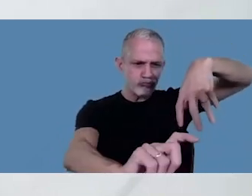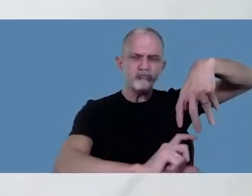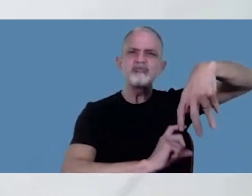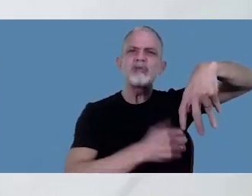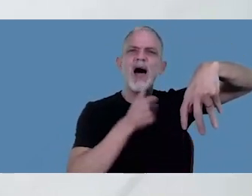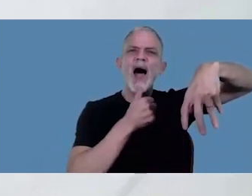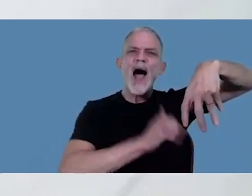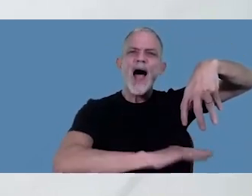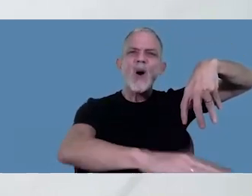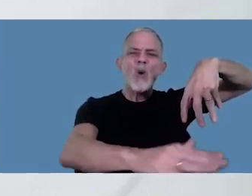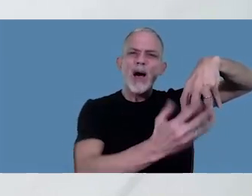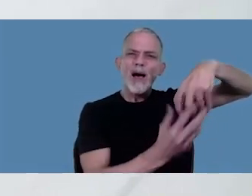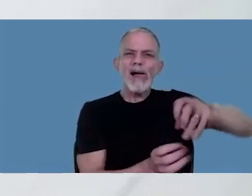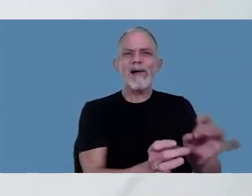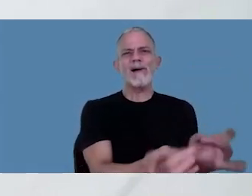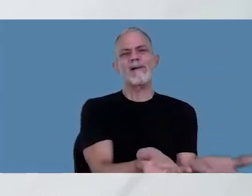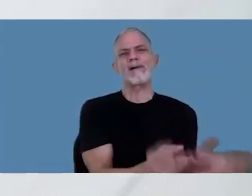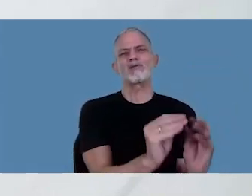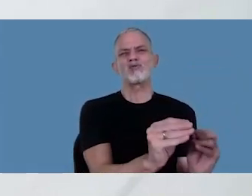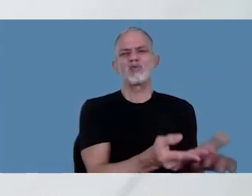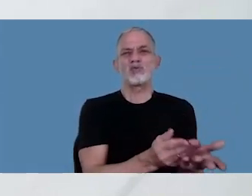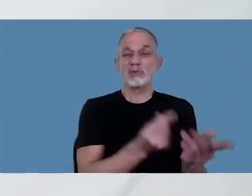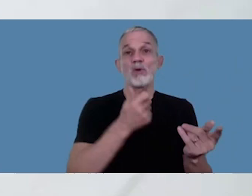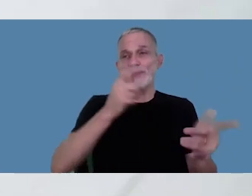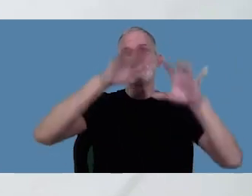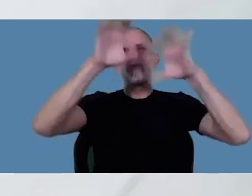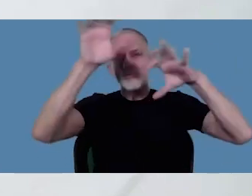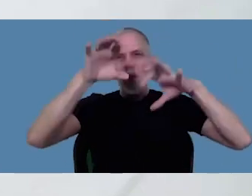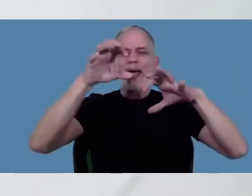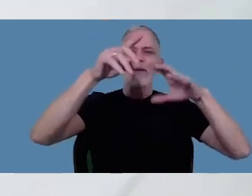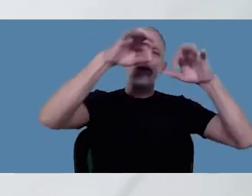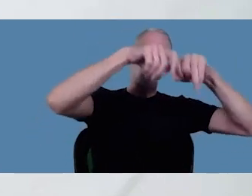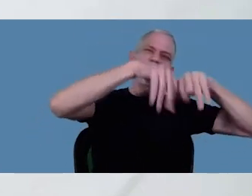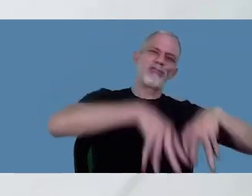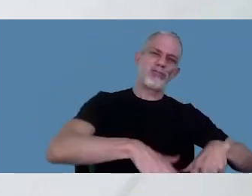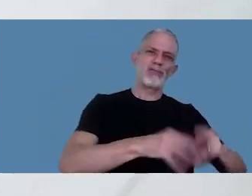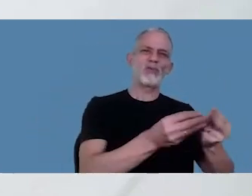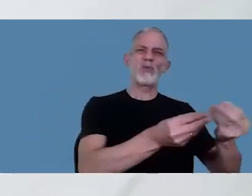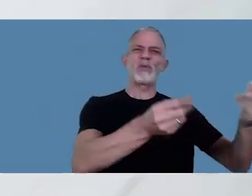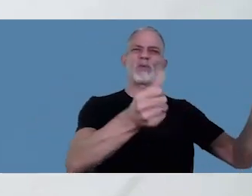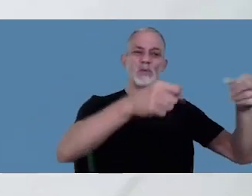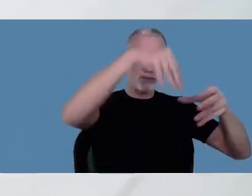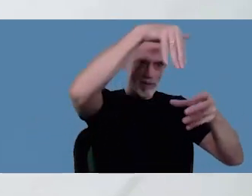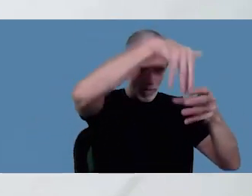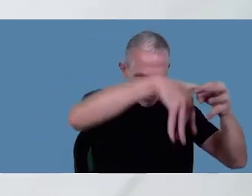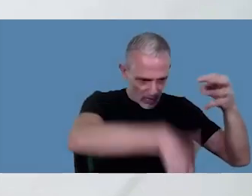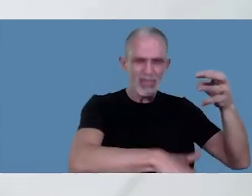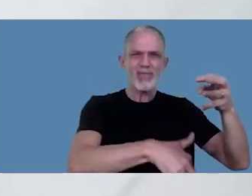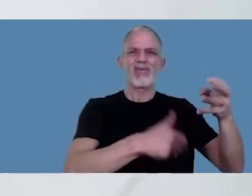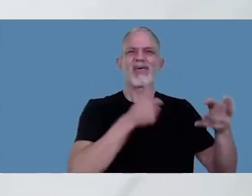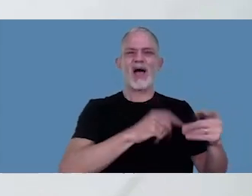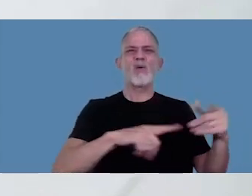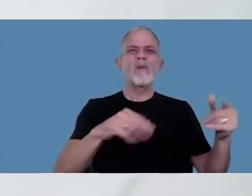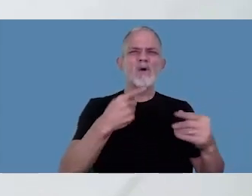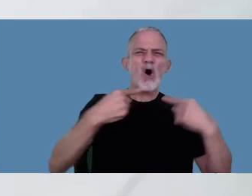la superficie. No solamente cuando llueve y se dispersa todo eso, que habrán visto a lo mejor en colores verdes